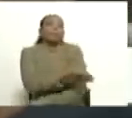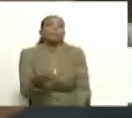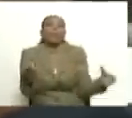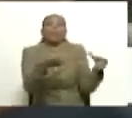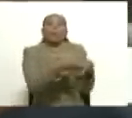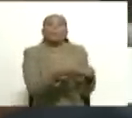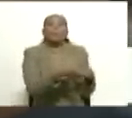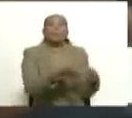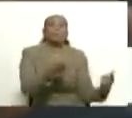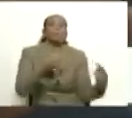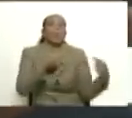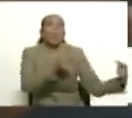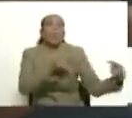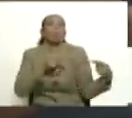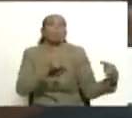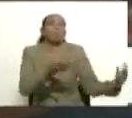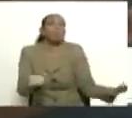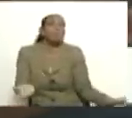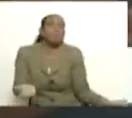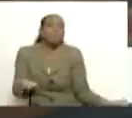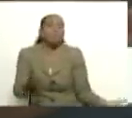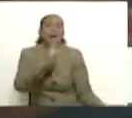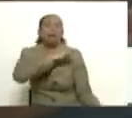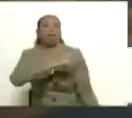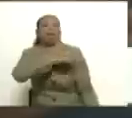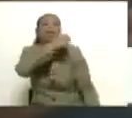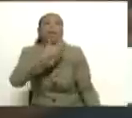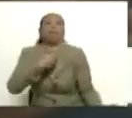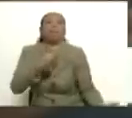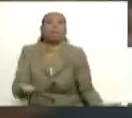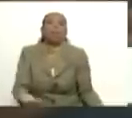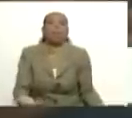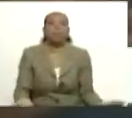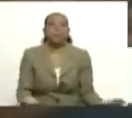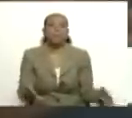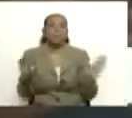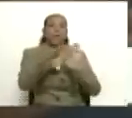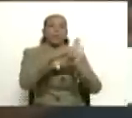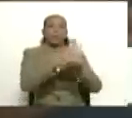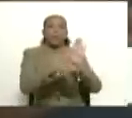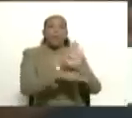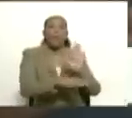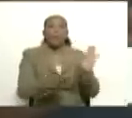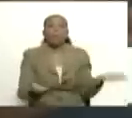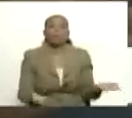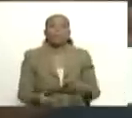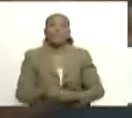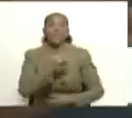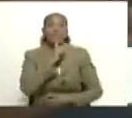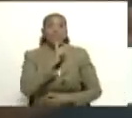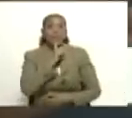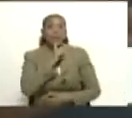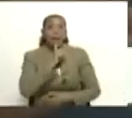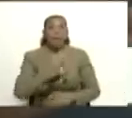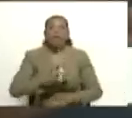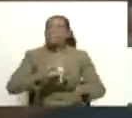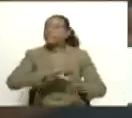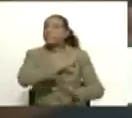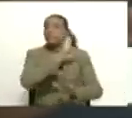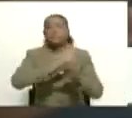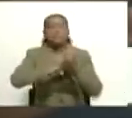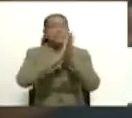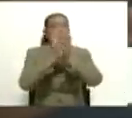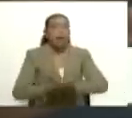de tutelajes políticos y de estas medidas coercitivas para que de una u otra